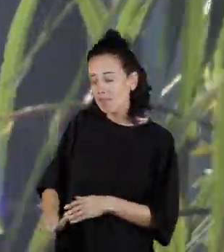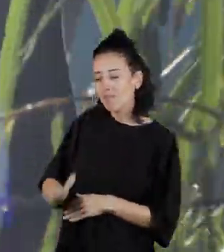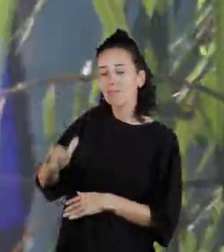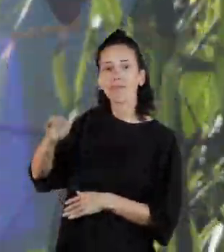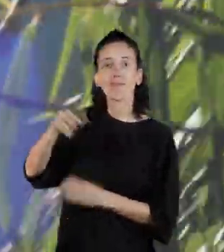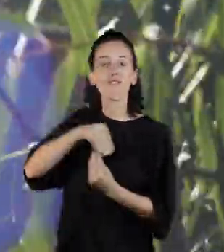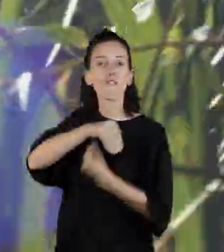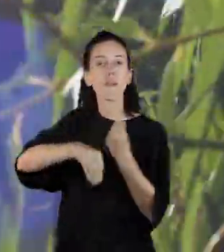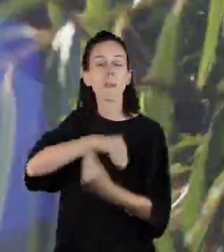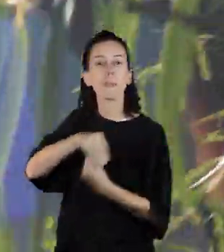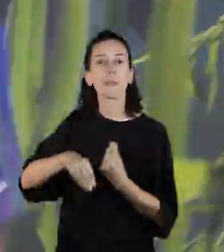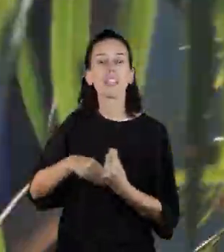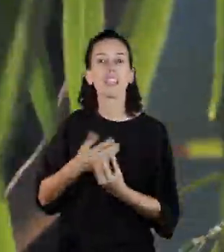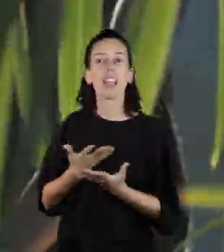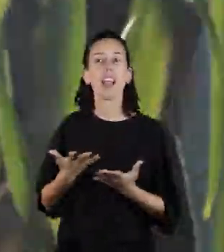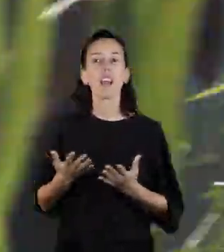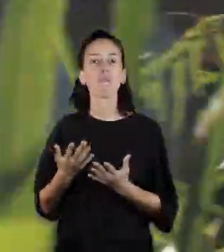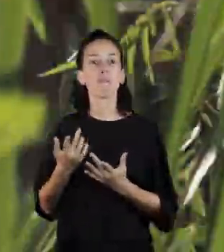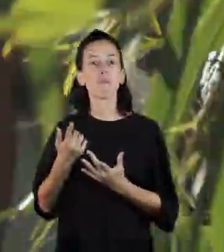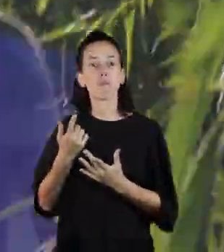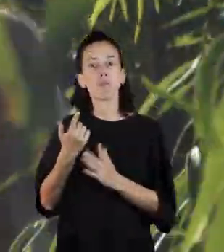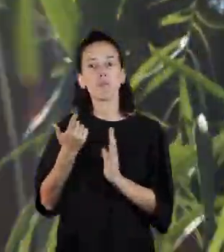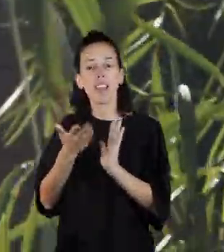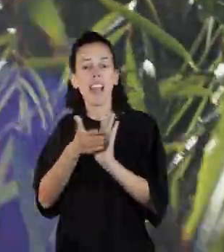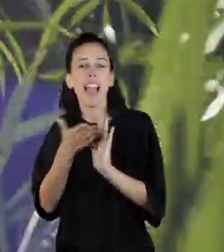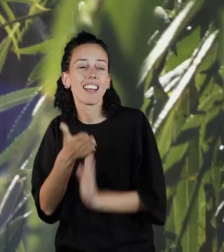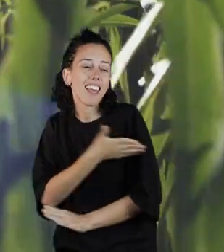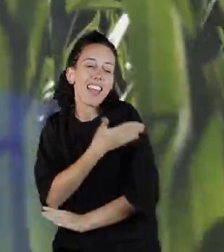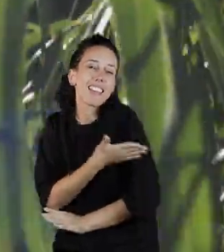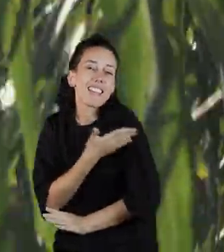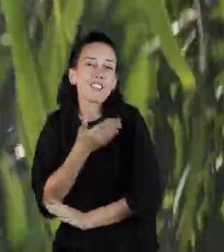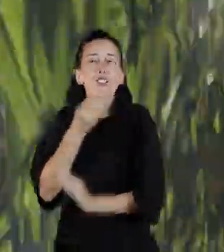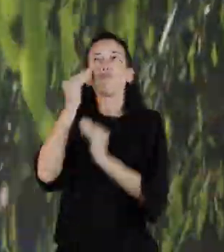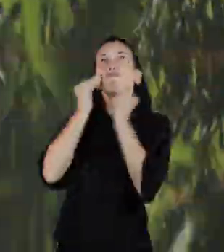Crecí en una familia en la que el demostrar amor